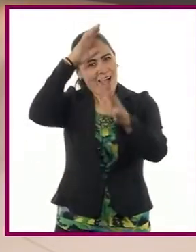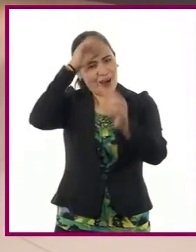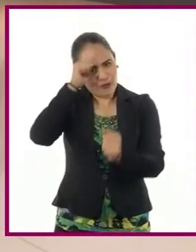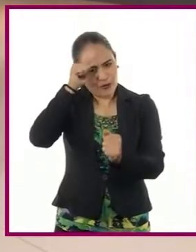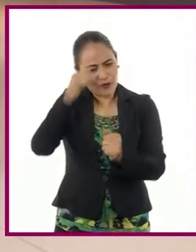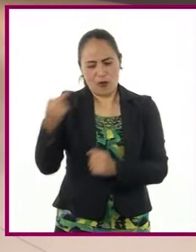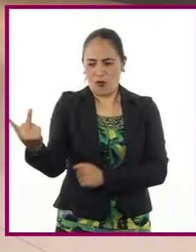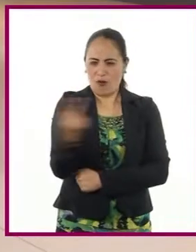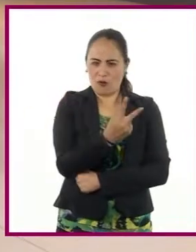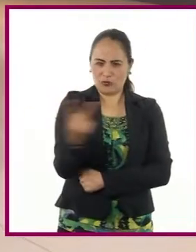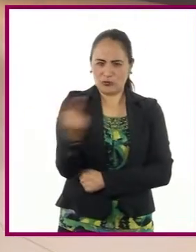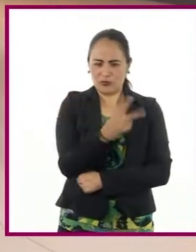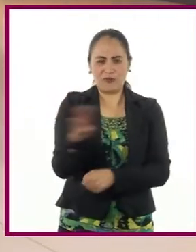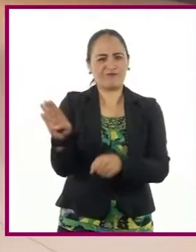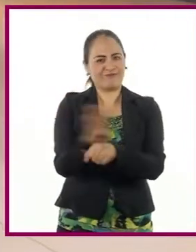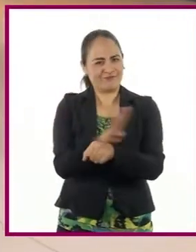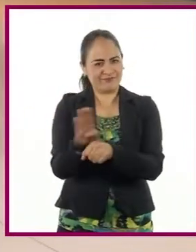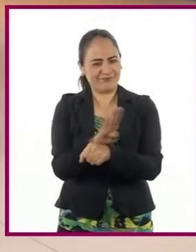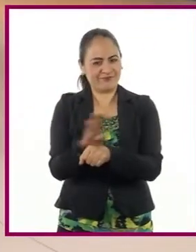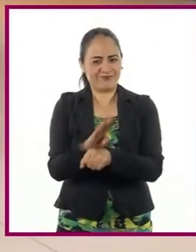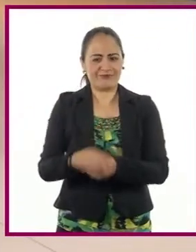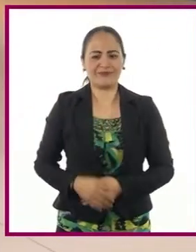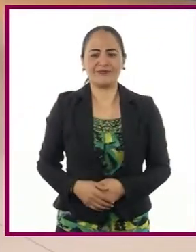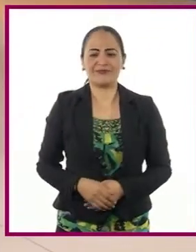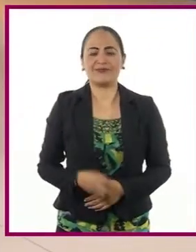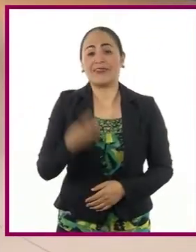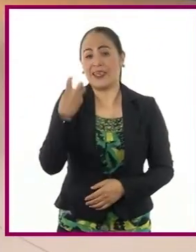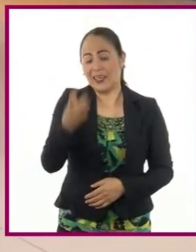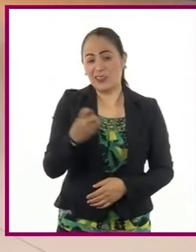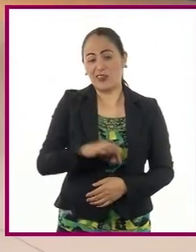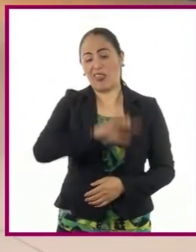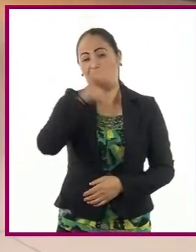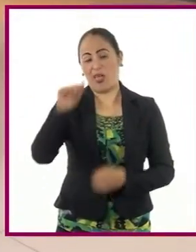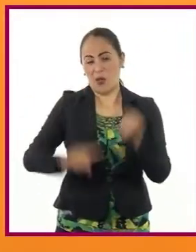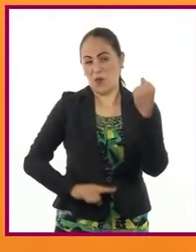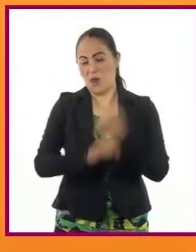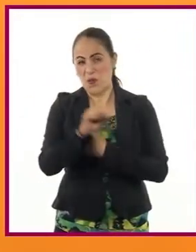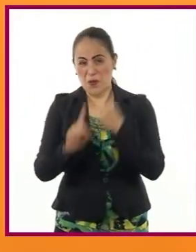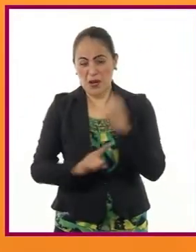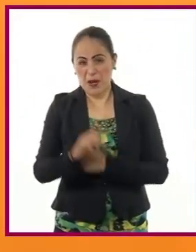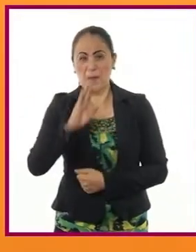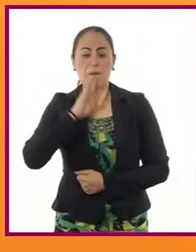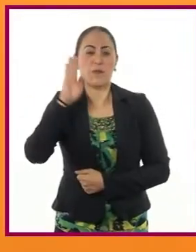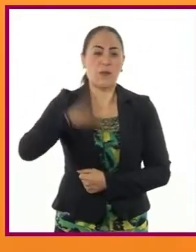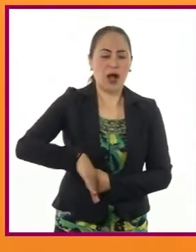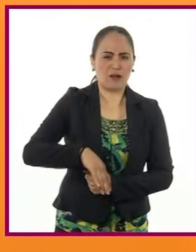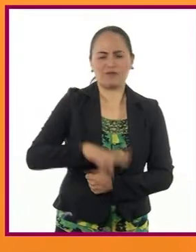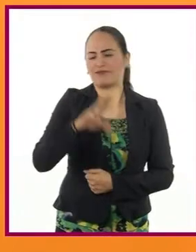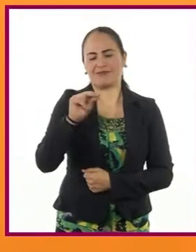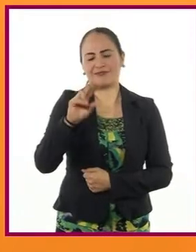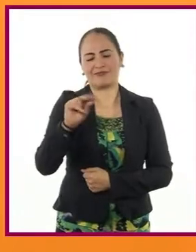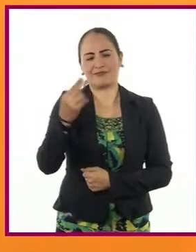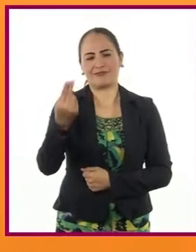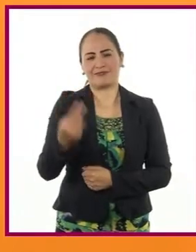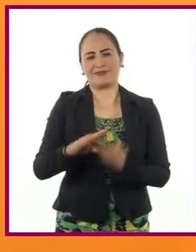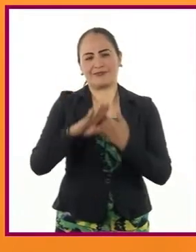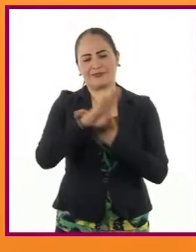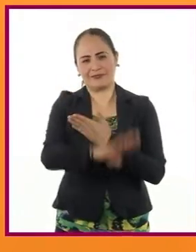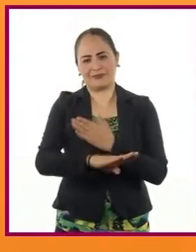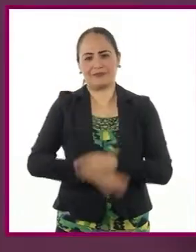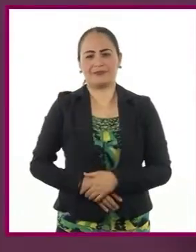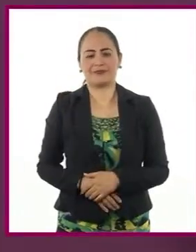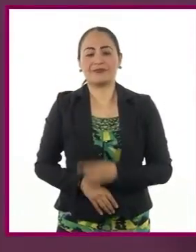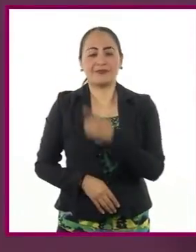beneficiado a ambas partes. Es la mejor forma de evitar malos entendidos. Así es, y eso es parte de la